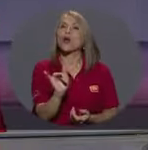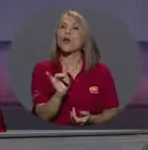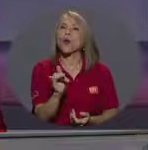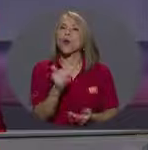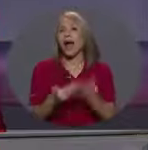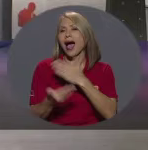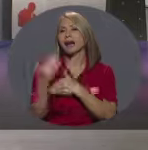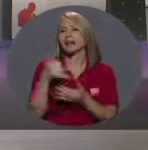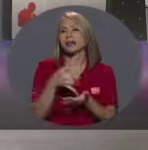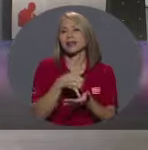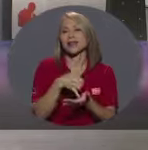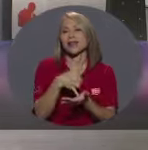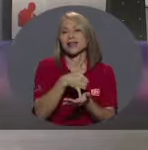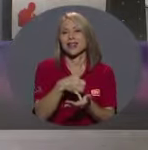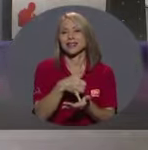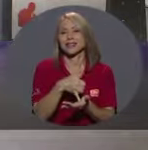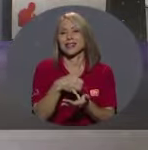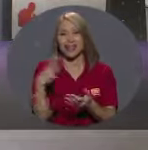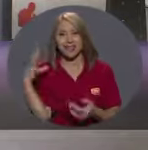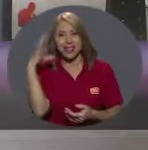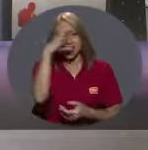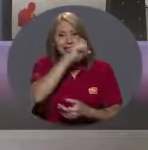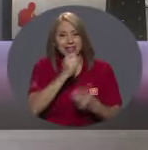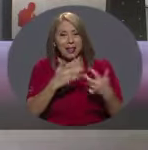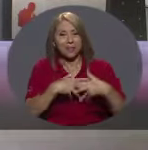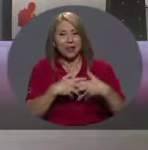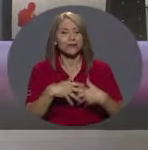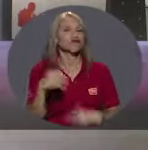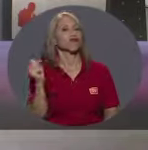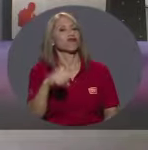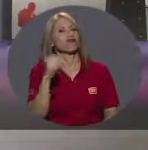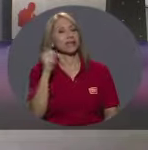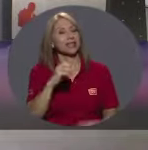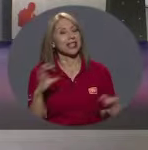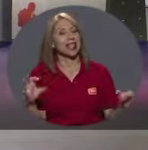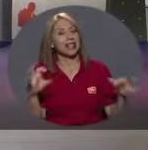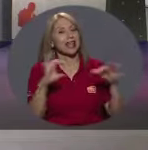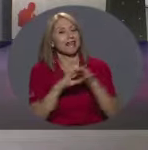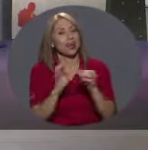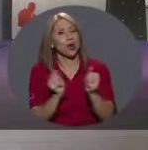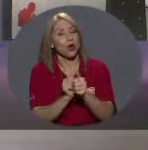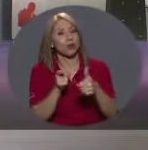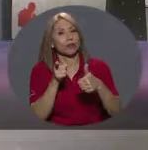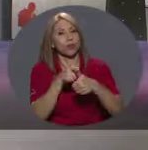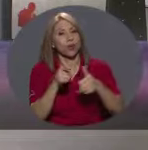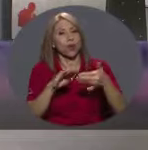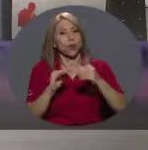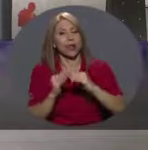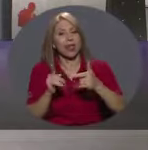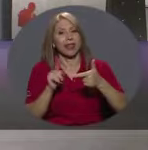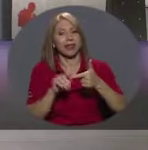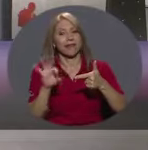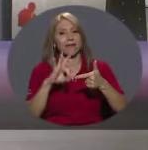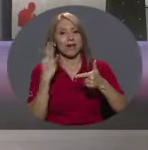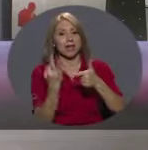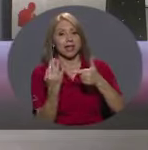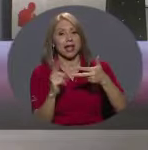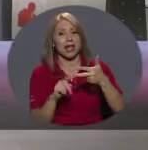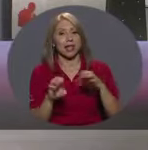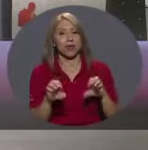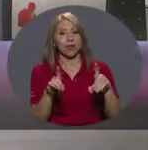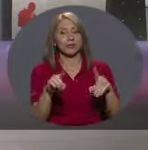partes débiles que había detectado el empleador. Sí, y que tiene mucho que ver, como ustedes dicen, con el triángulo, ¿verdad? Comunidad,